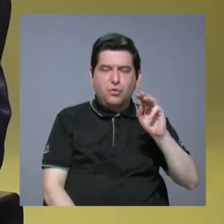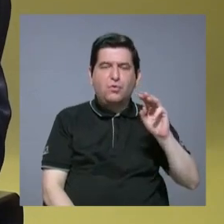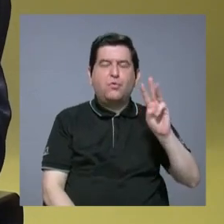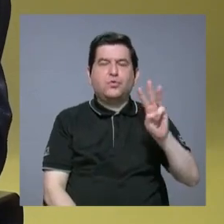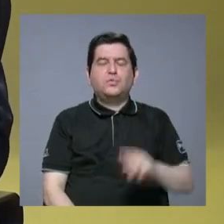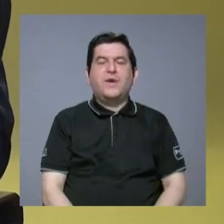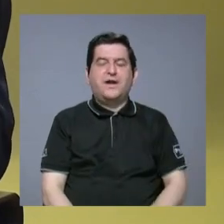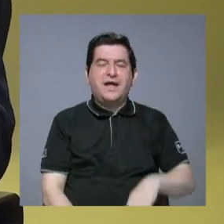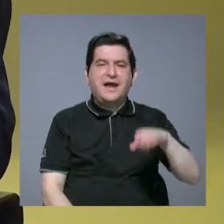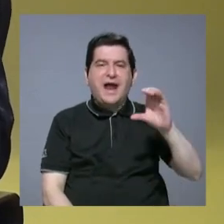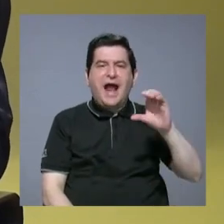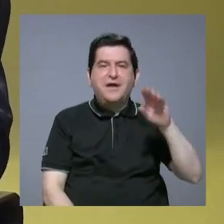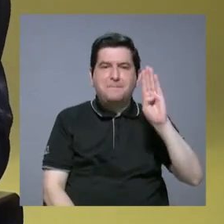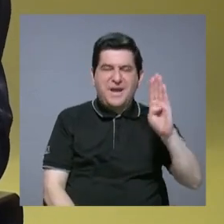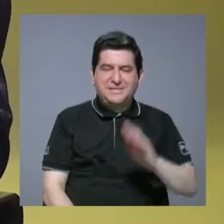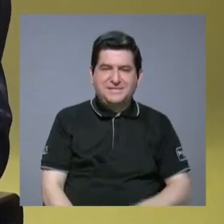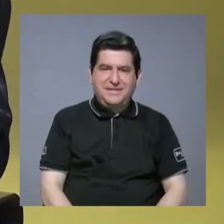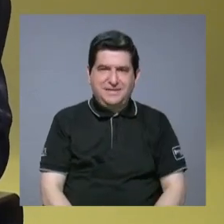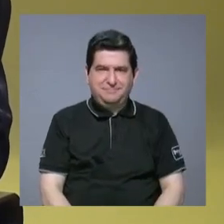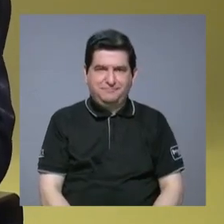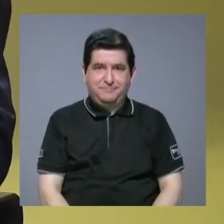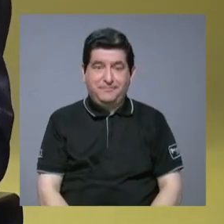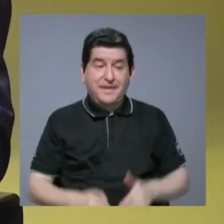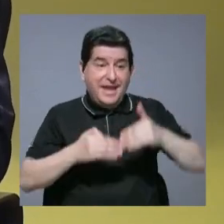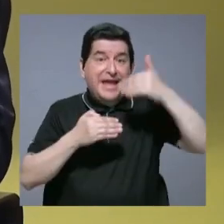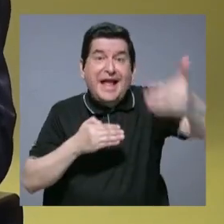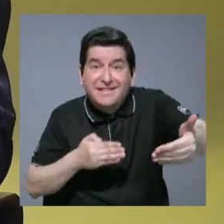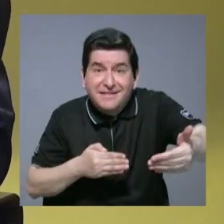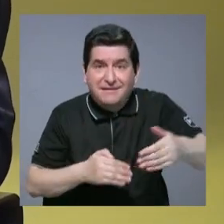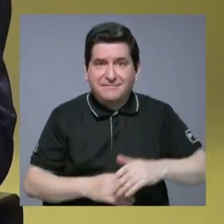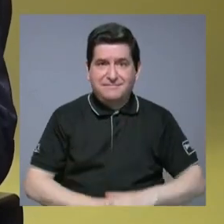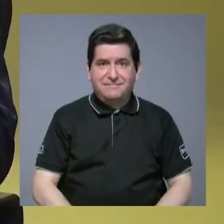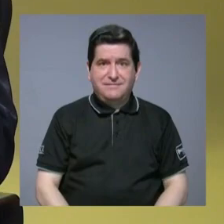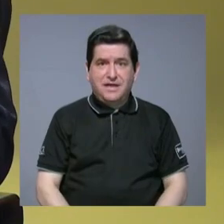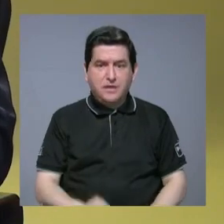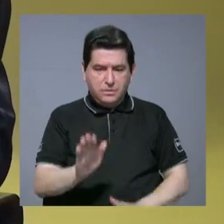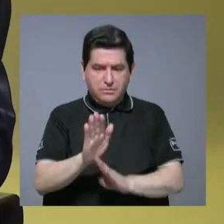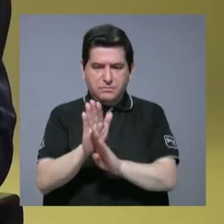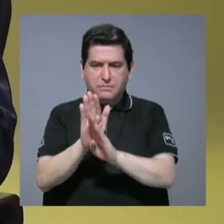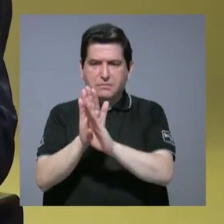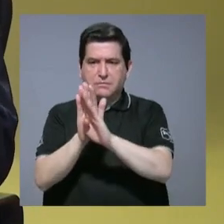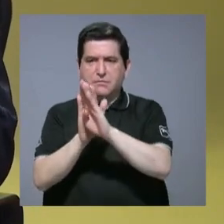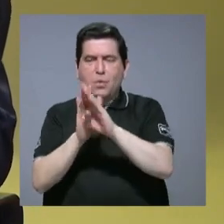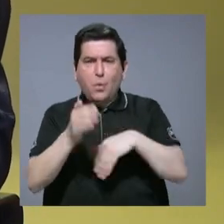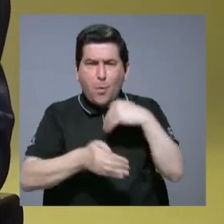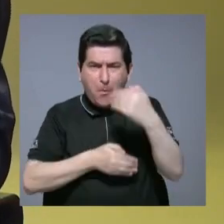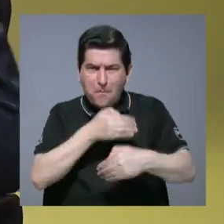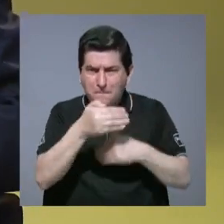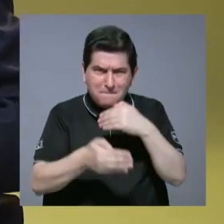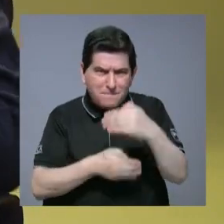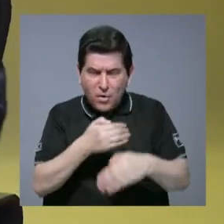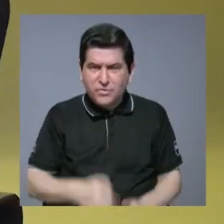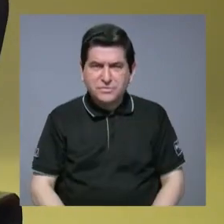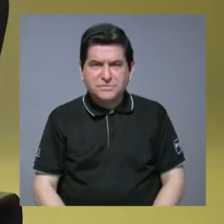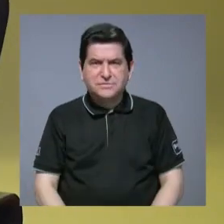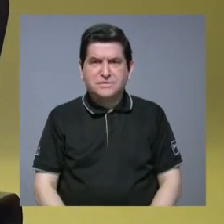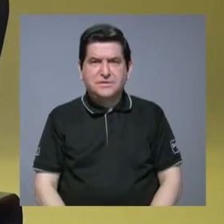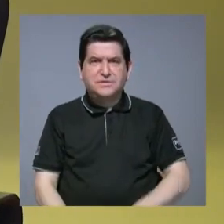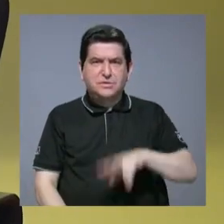Bernstein. A partir de ahí se comenzó a desarrollar un proceso de